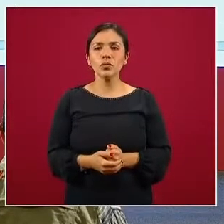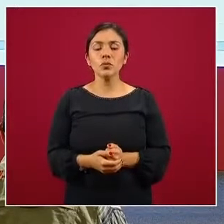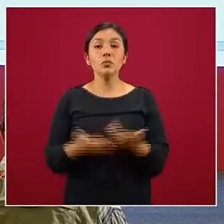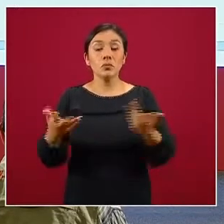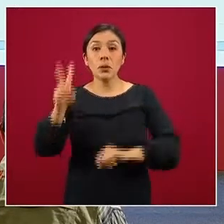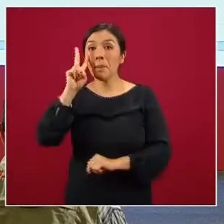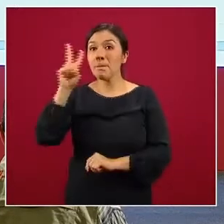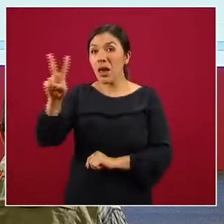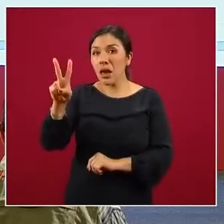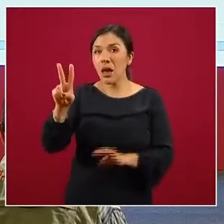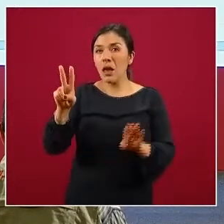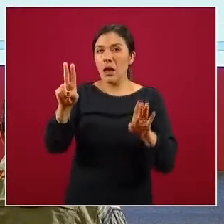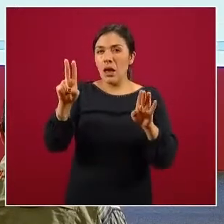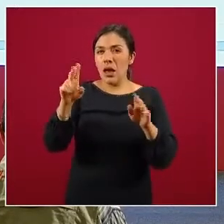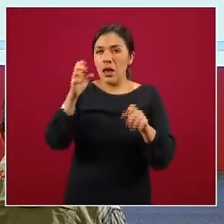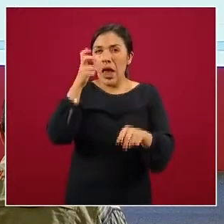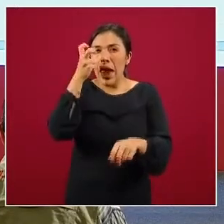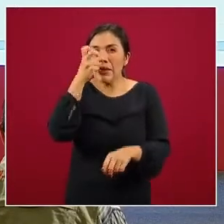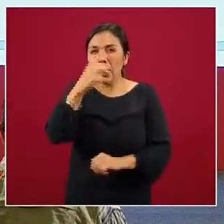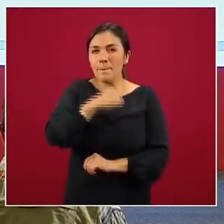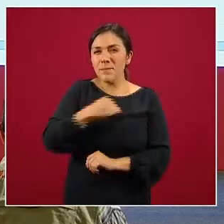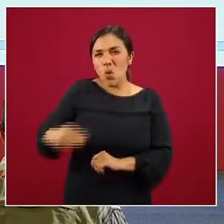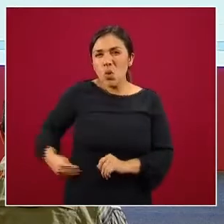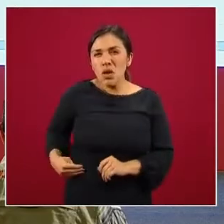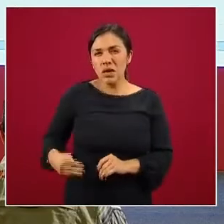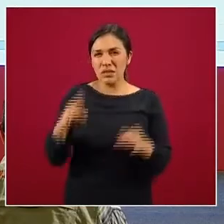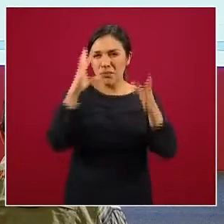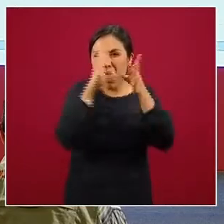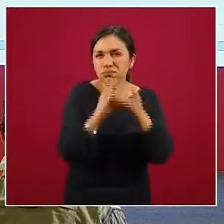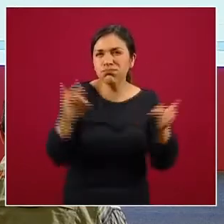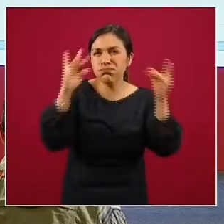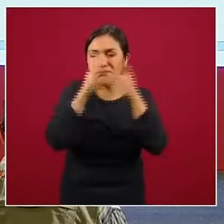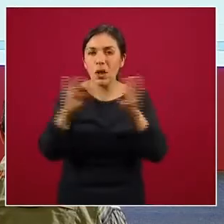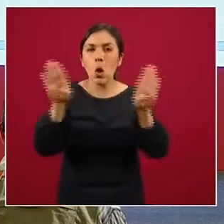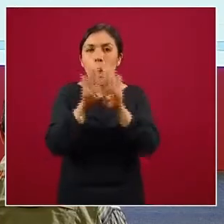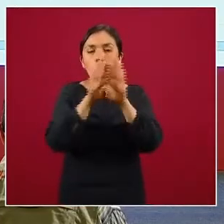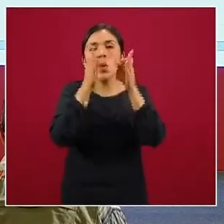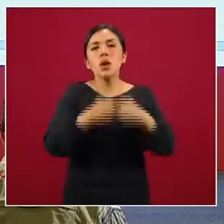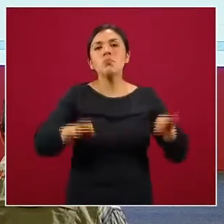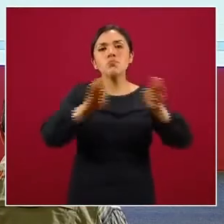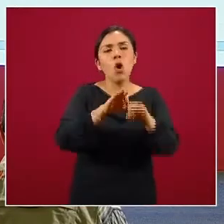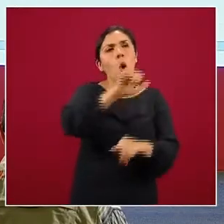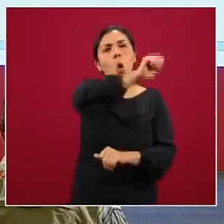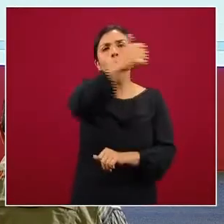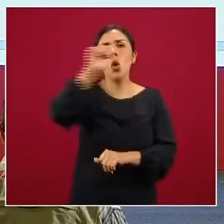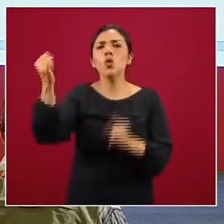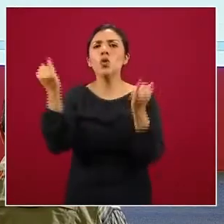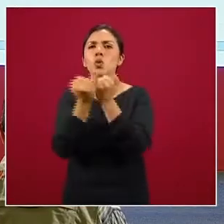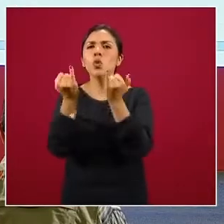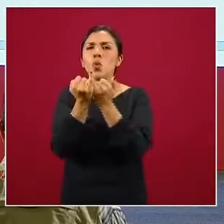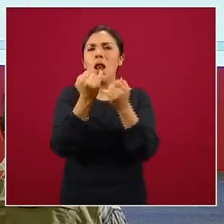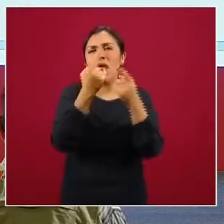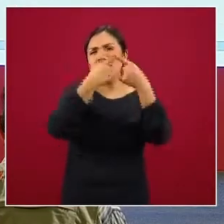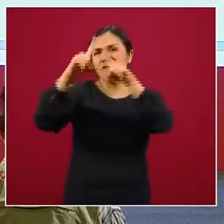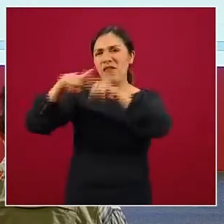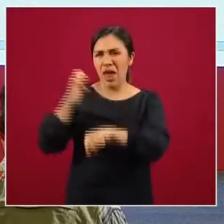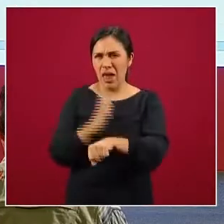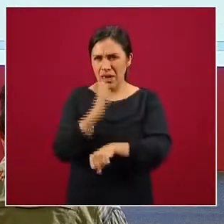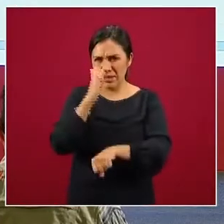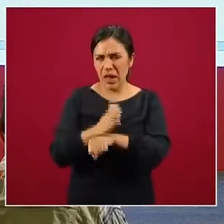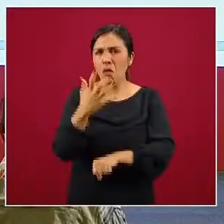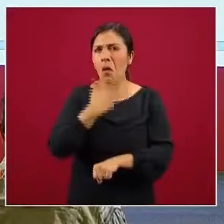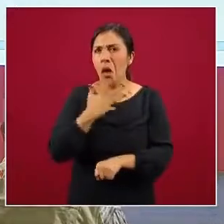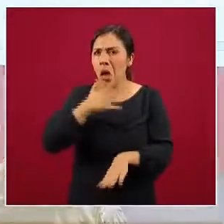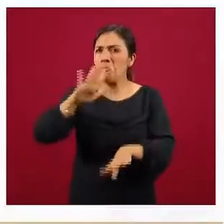Y cuando vemos el detalle municipal, es importante ver, como en otras entidades federativas, cierta heterogeneidad.